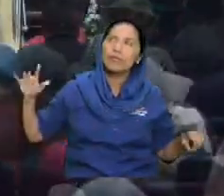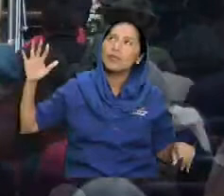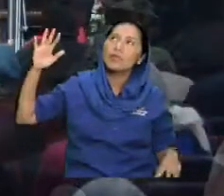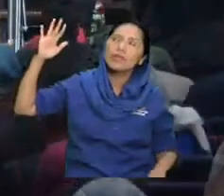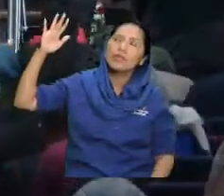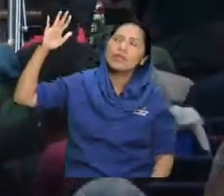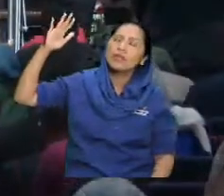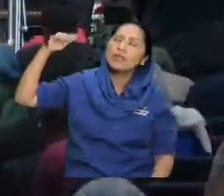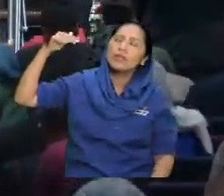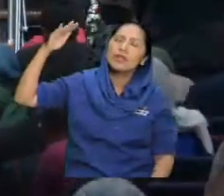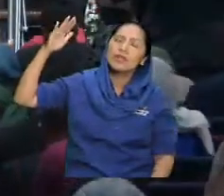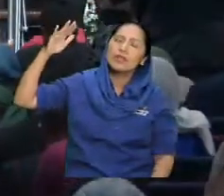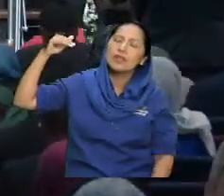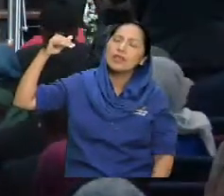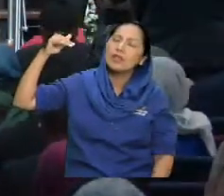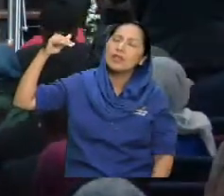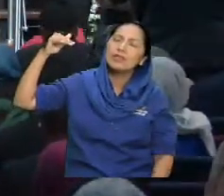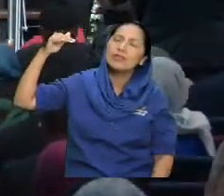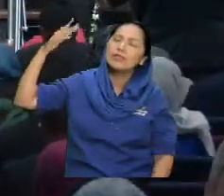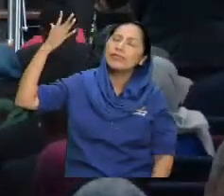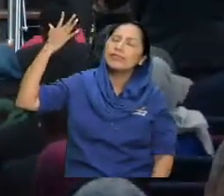Señor, aquí estoy.